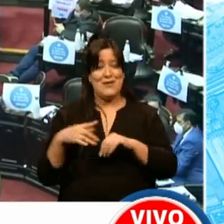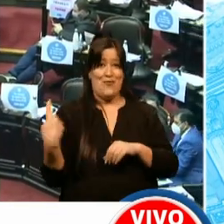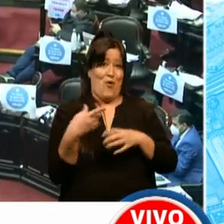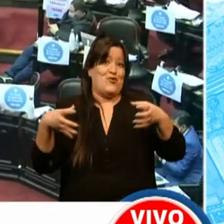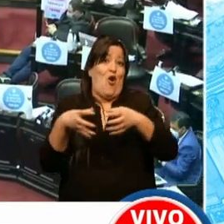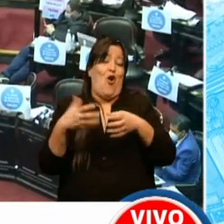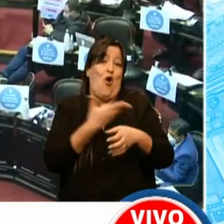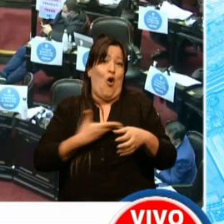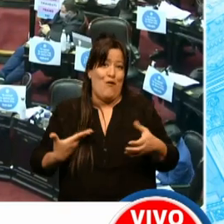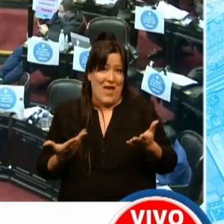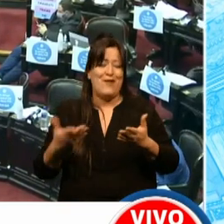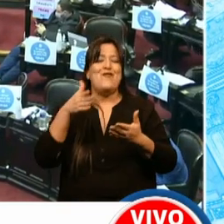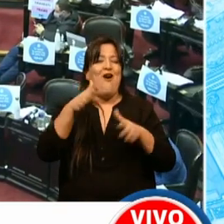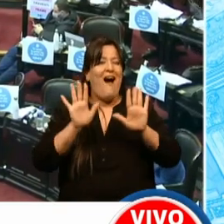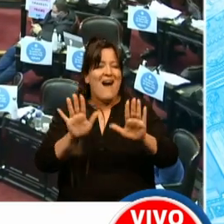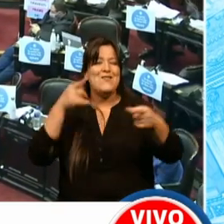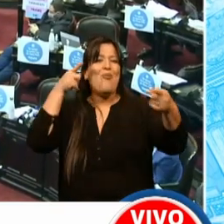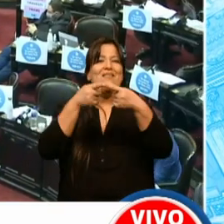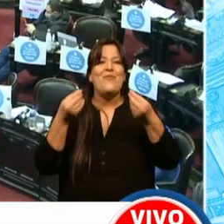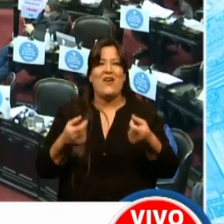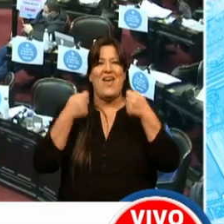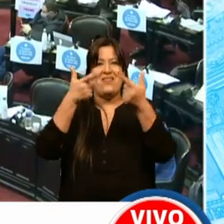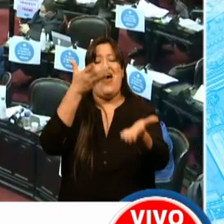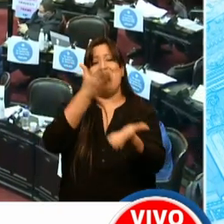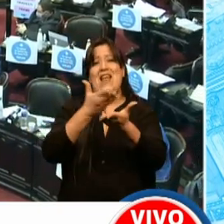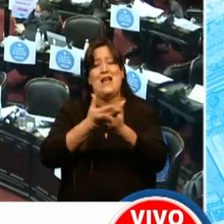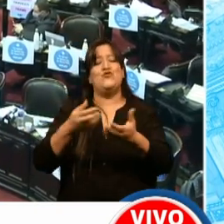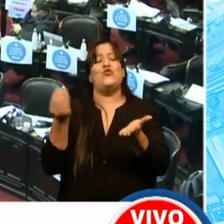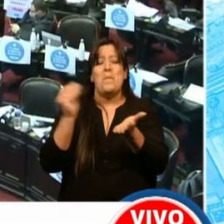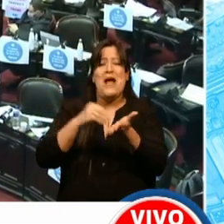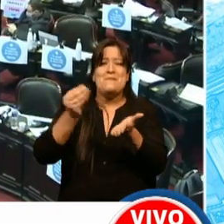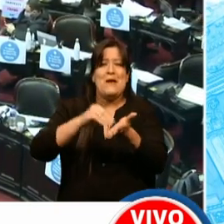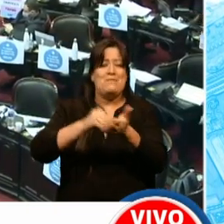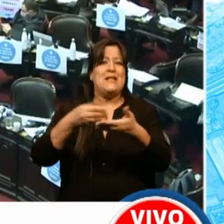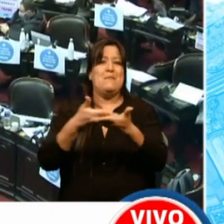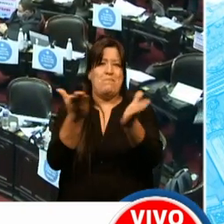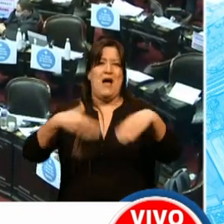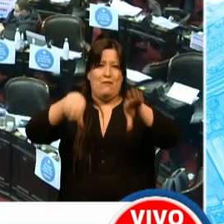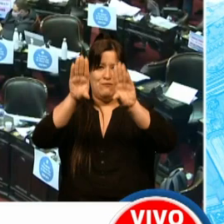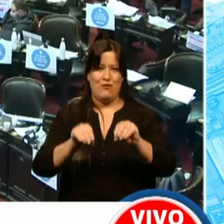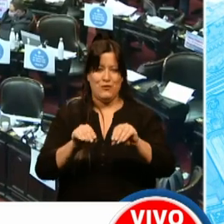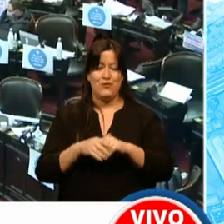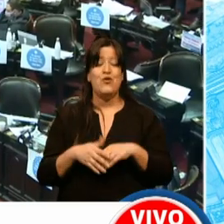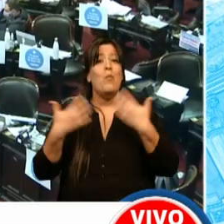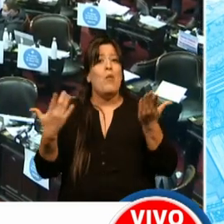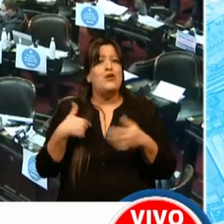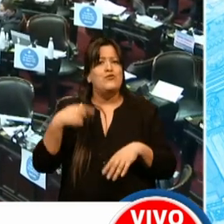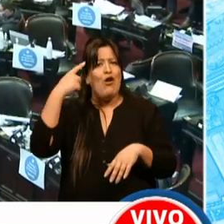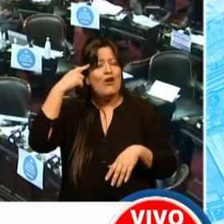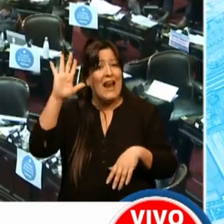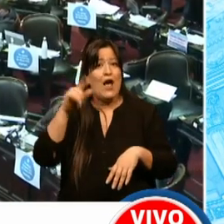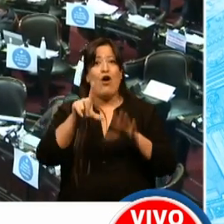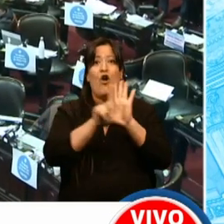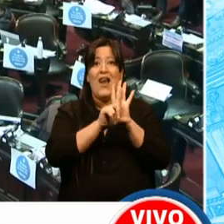gobierno el de la ampliación de derechos para todos y para todas por eso creo que esta ley